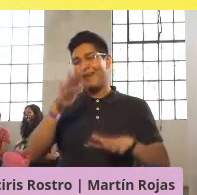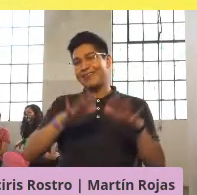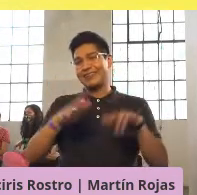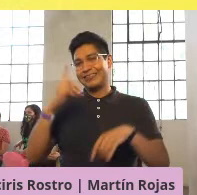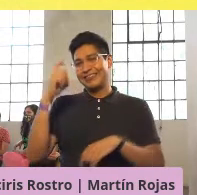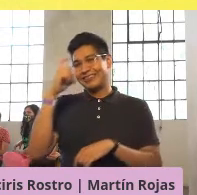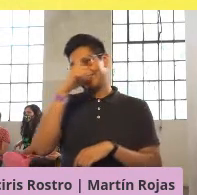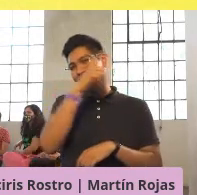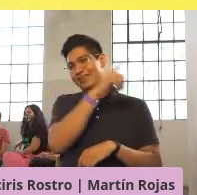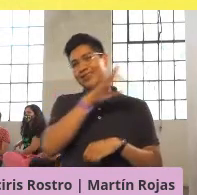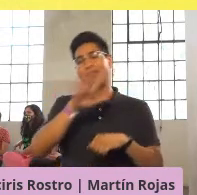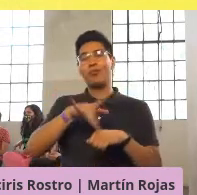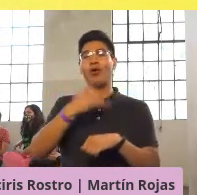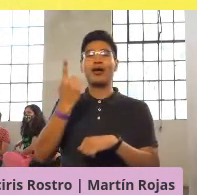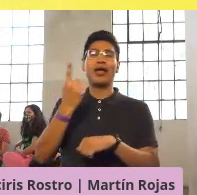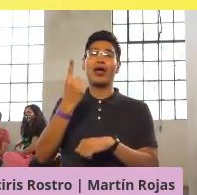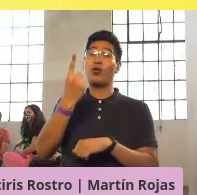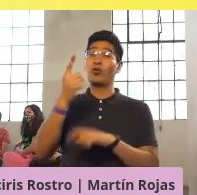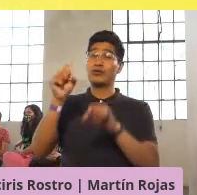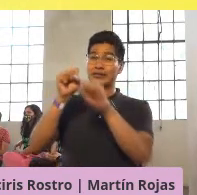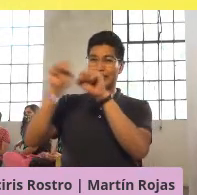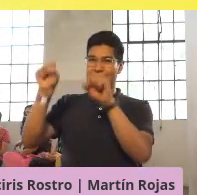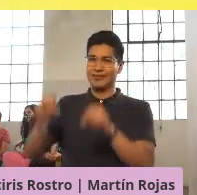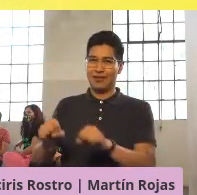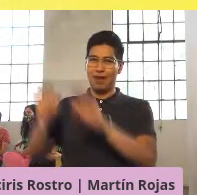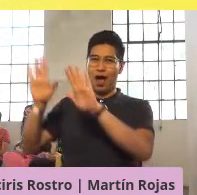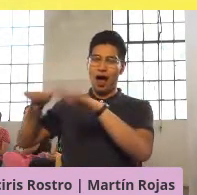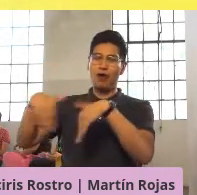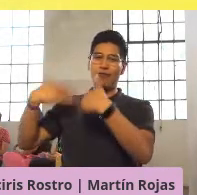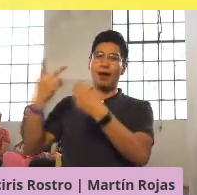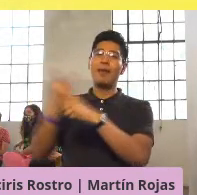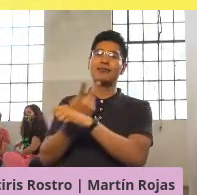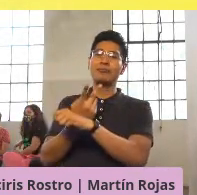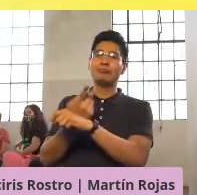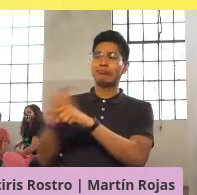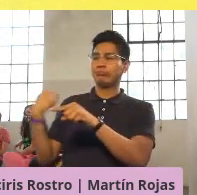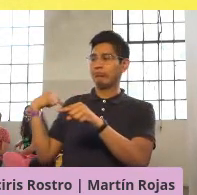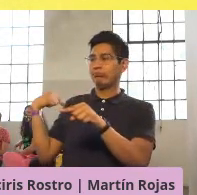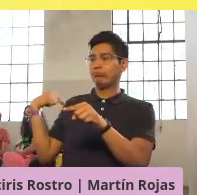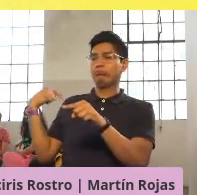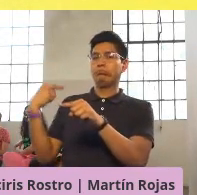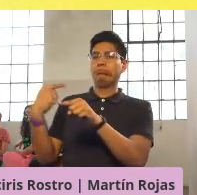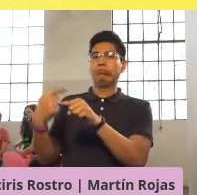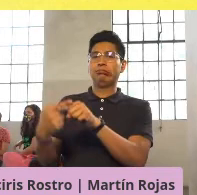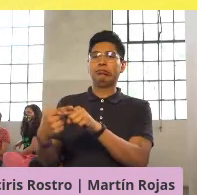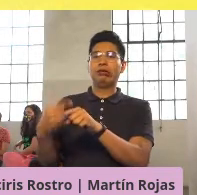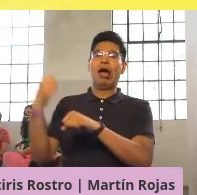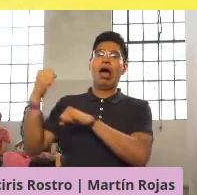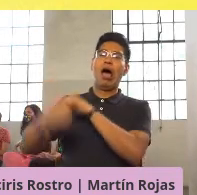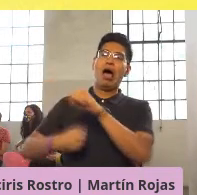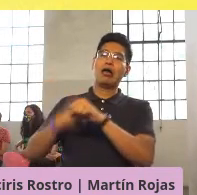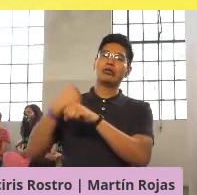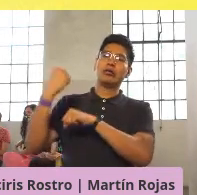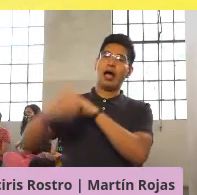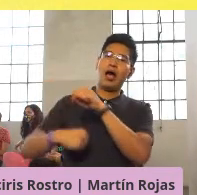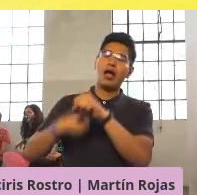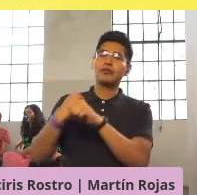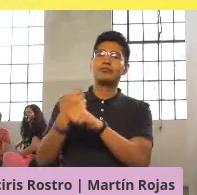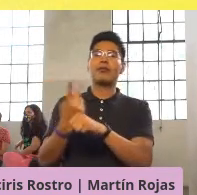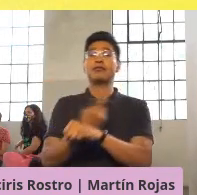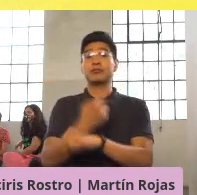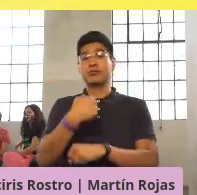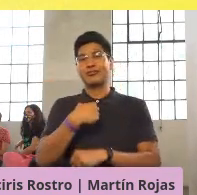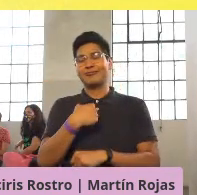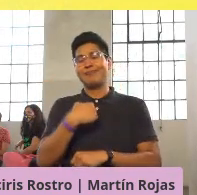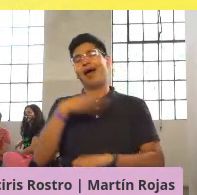es ir contra un sistema que lleva funcionando desafortunadamente muchísimo tiempo. Y pues ir en contra es como tropezarse y aprender.